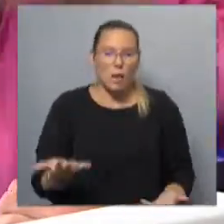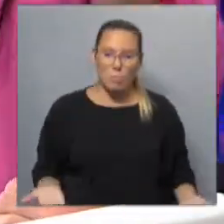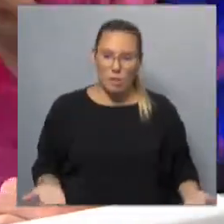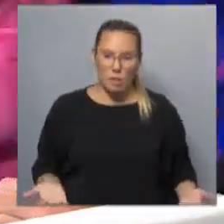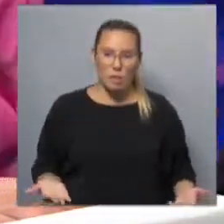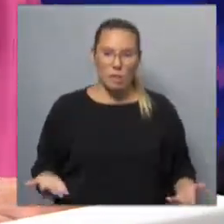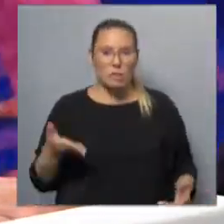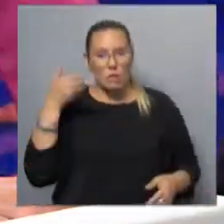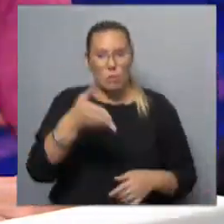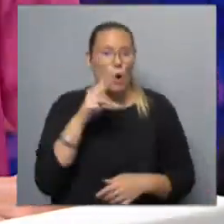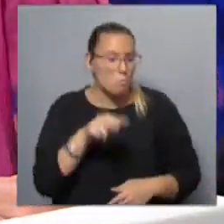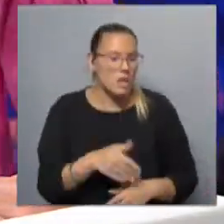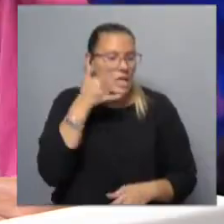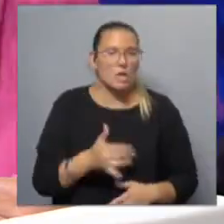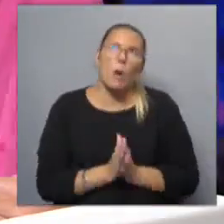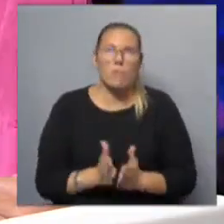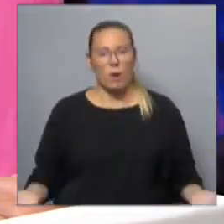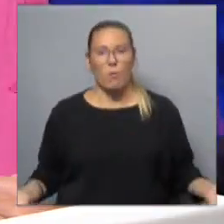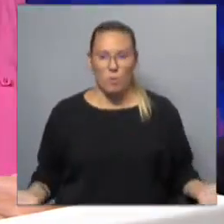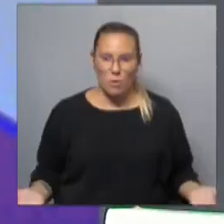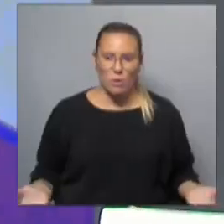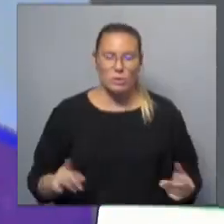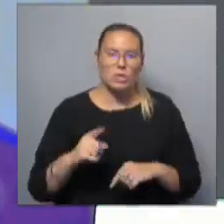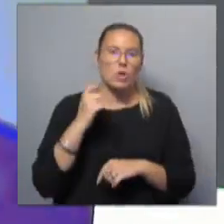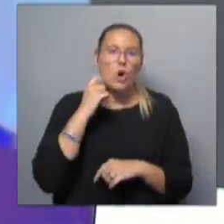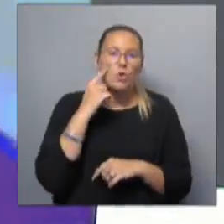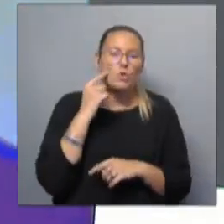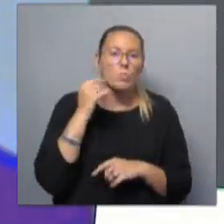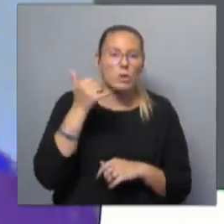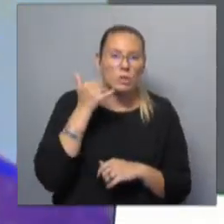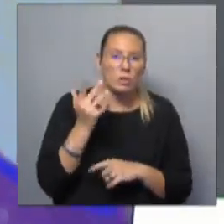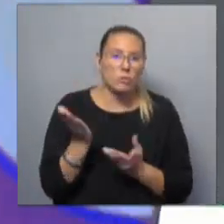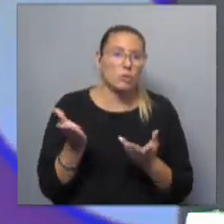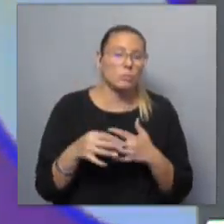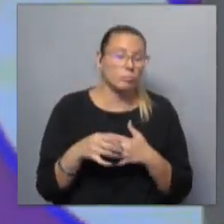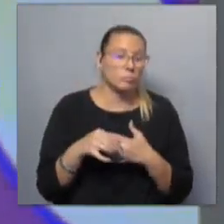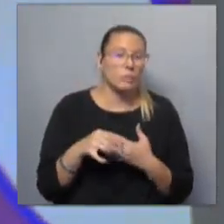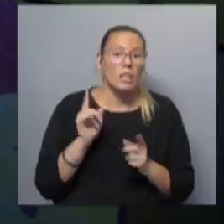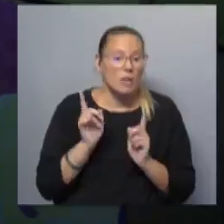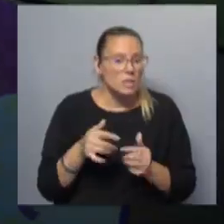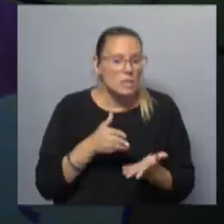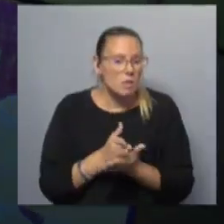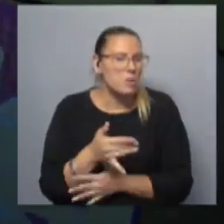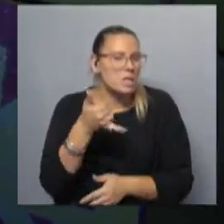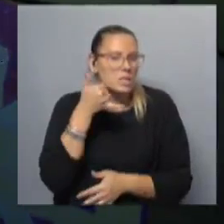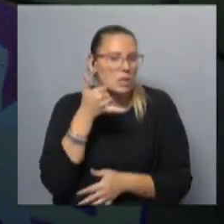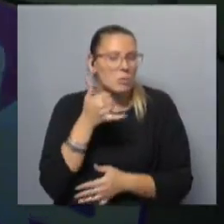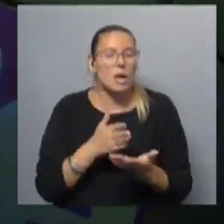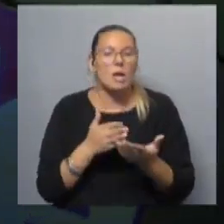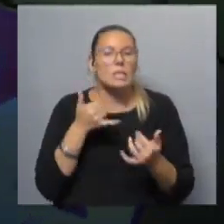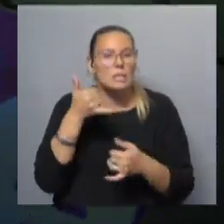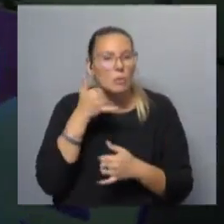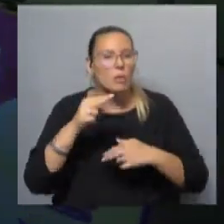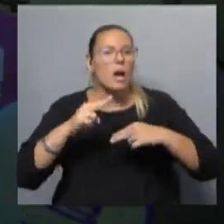Claro. Si voy a pasar, fíjate en el celular, por favor. Si no pasa en el teléfono, no pasa, ¿no? Es un poco eso. Exacto. Lo que ocurre. Y en el teléfono, y en